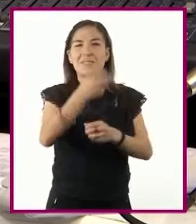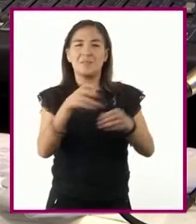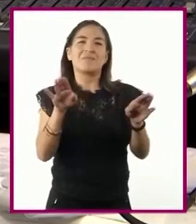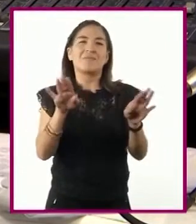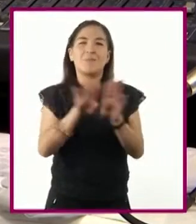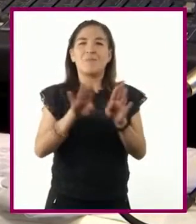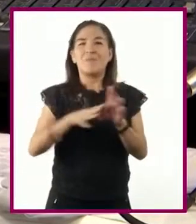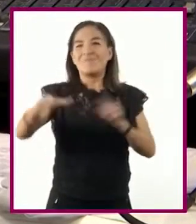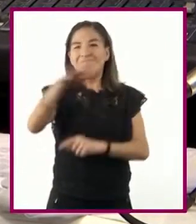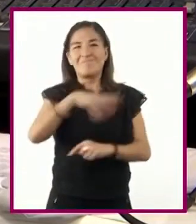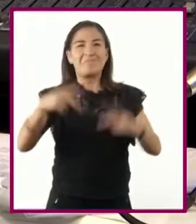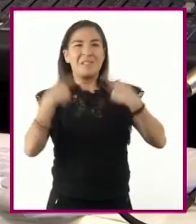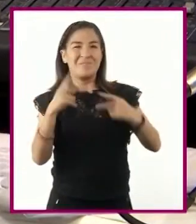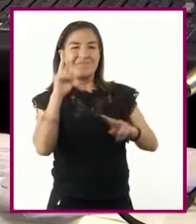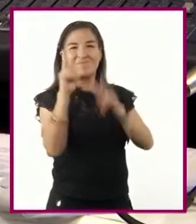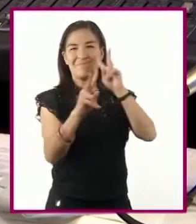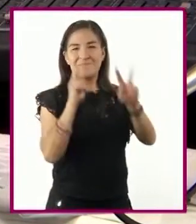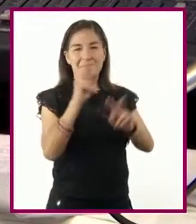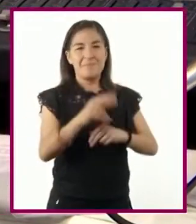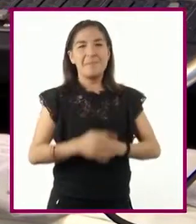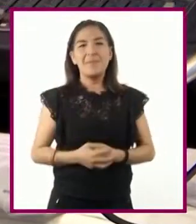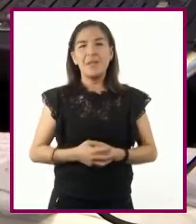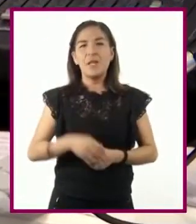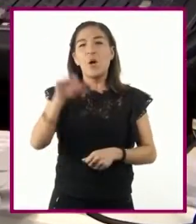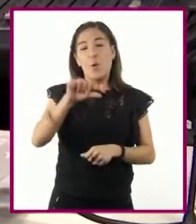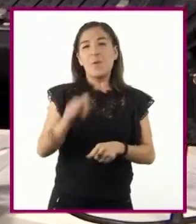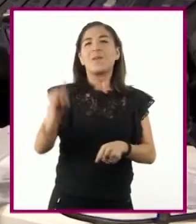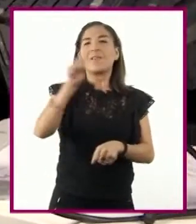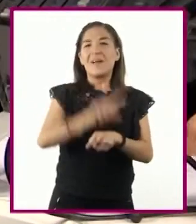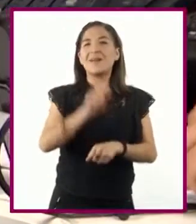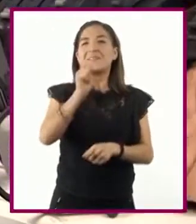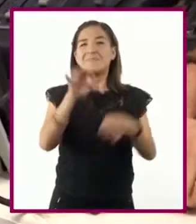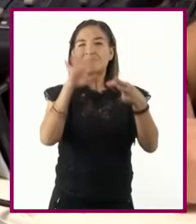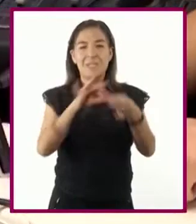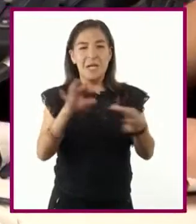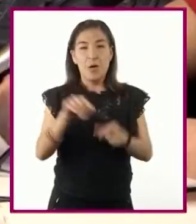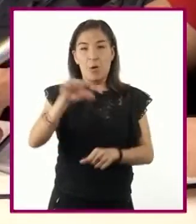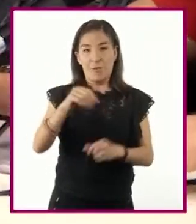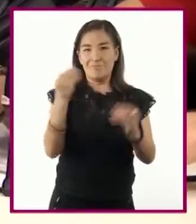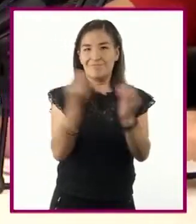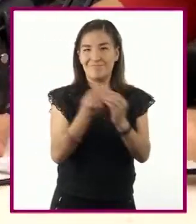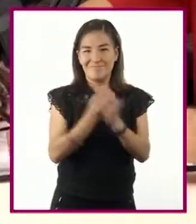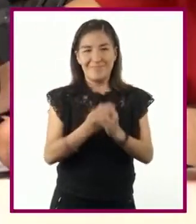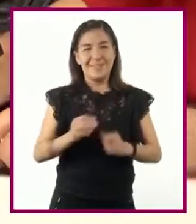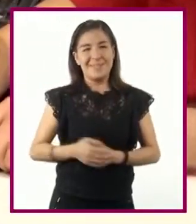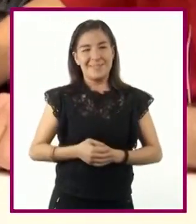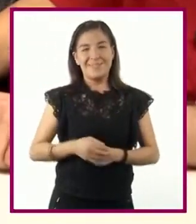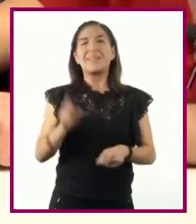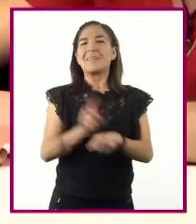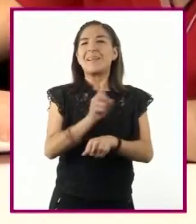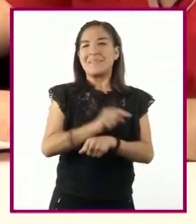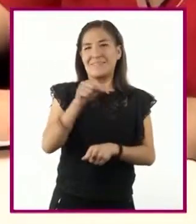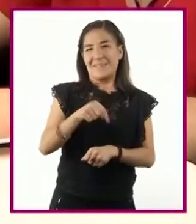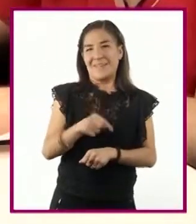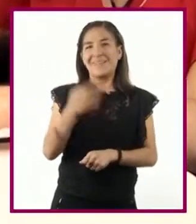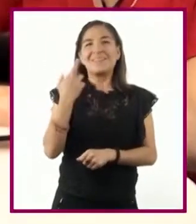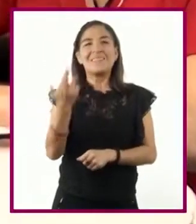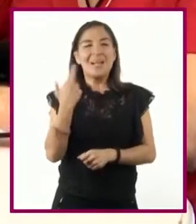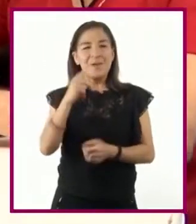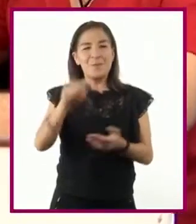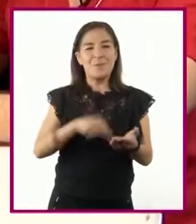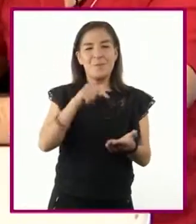cobertura que tienen. Y como el día de hoy estamos conduciendo esta sesión desde nuestra cabina,